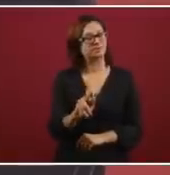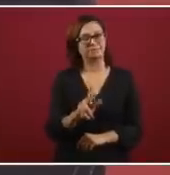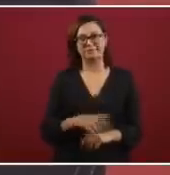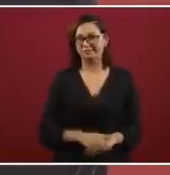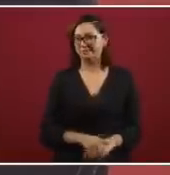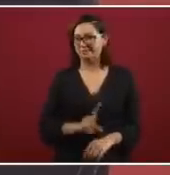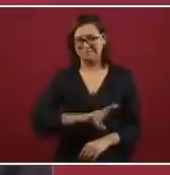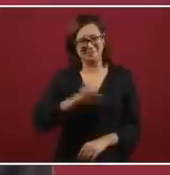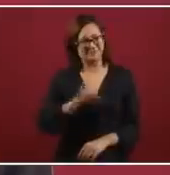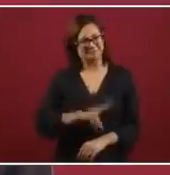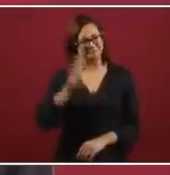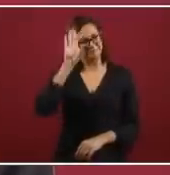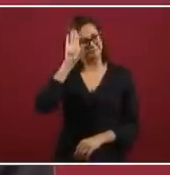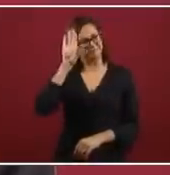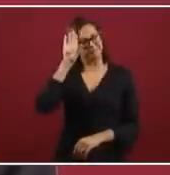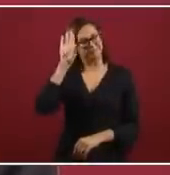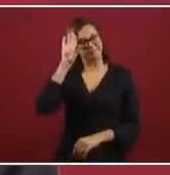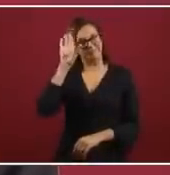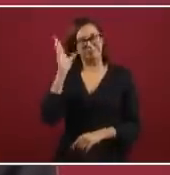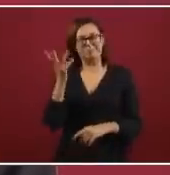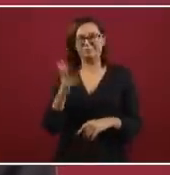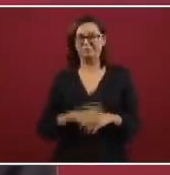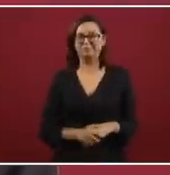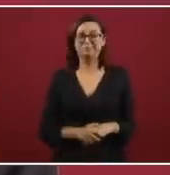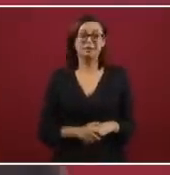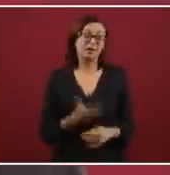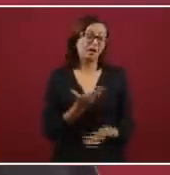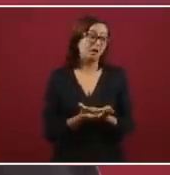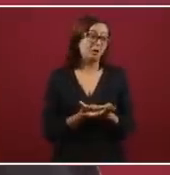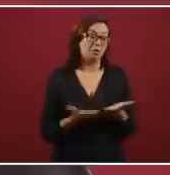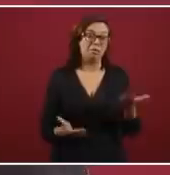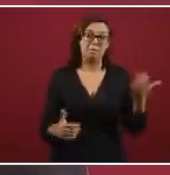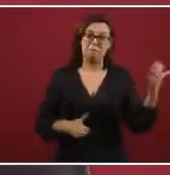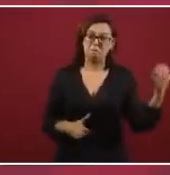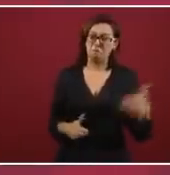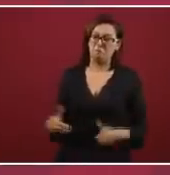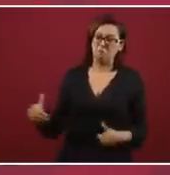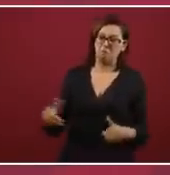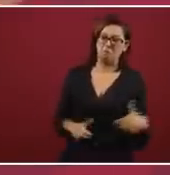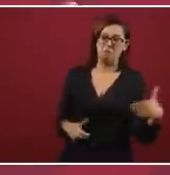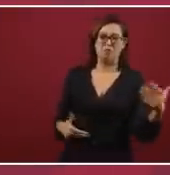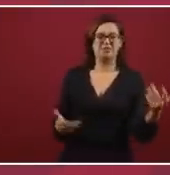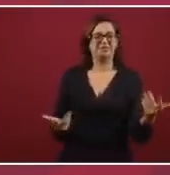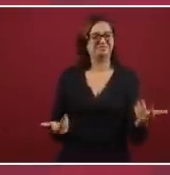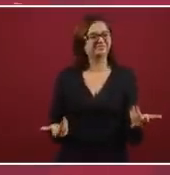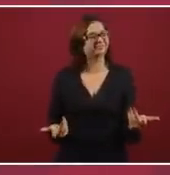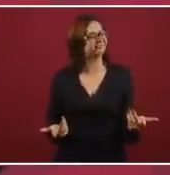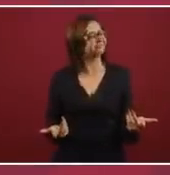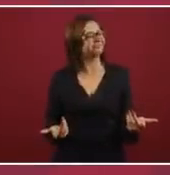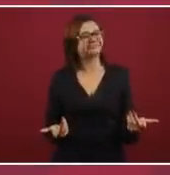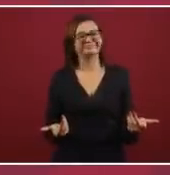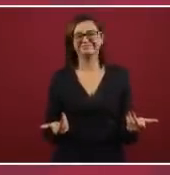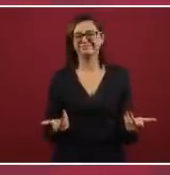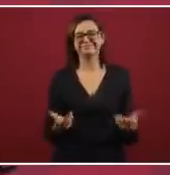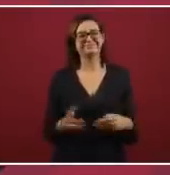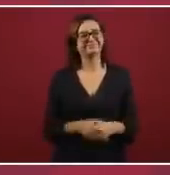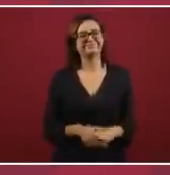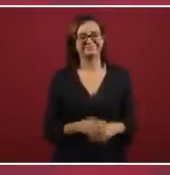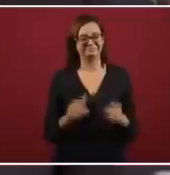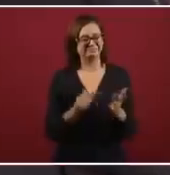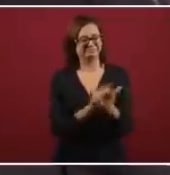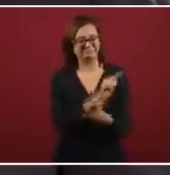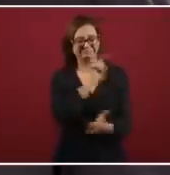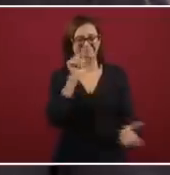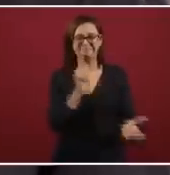pero sí se molestaron mucho por eso, por algo que no beneficiaba